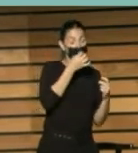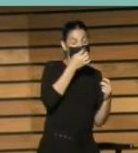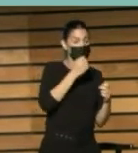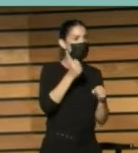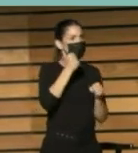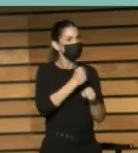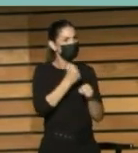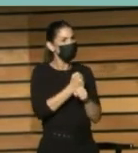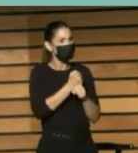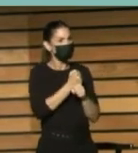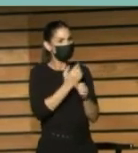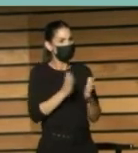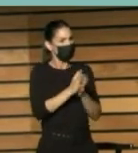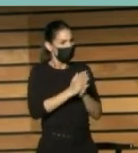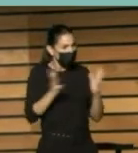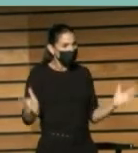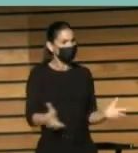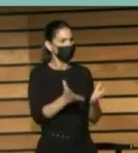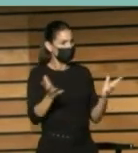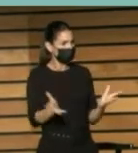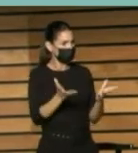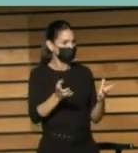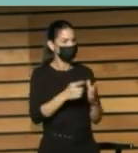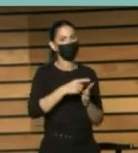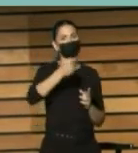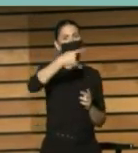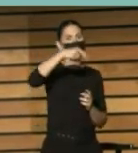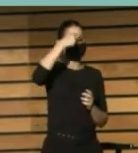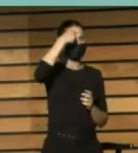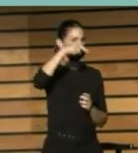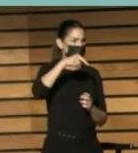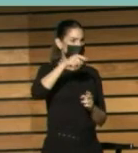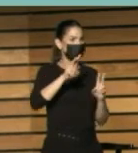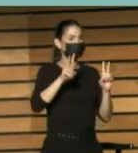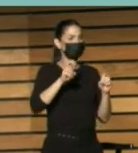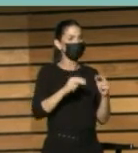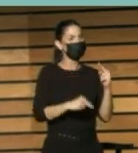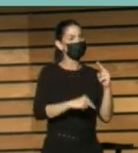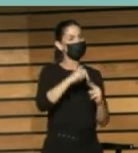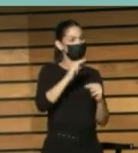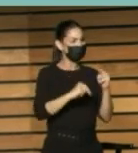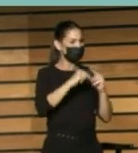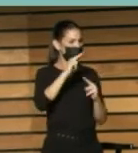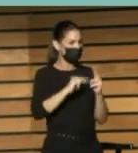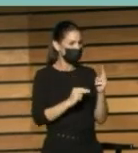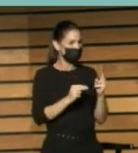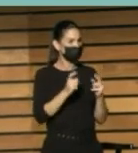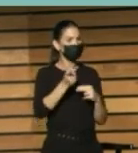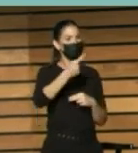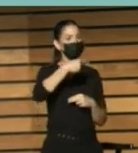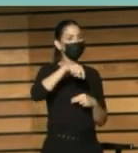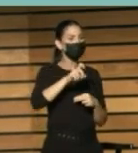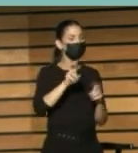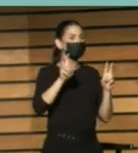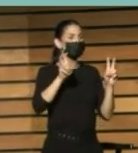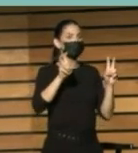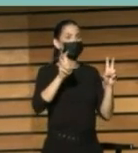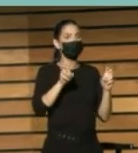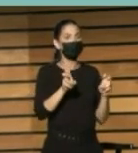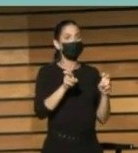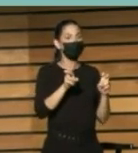instituciones. Como sabéis, la arquitectura constitucional establece un sistema de competencias en materia